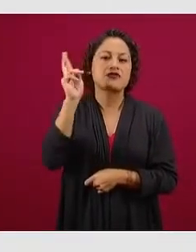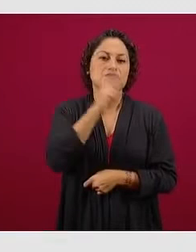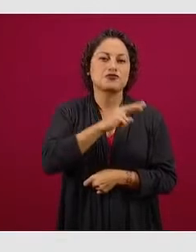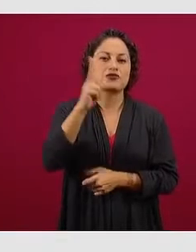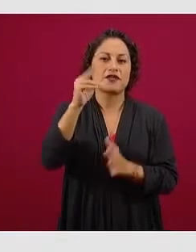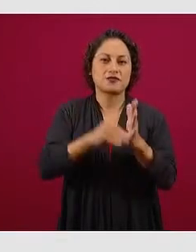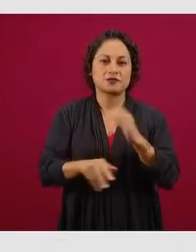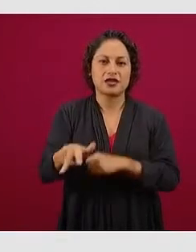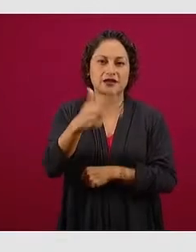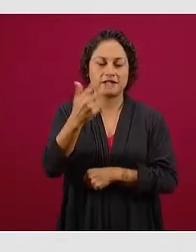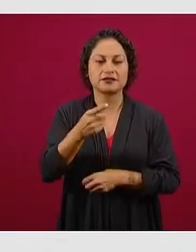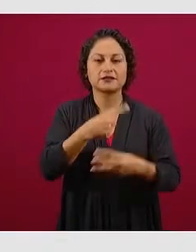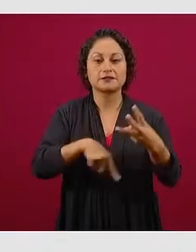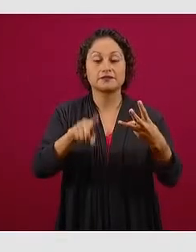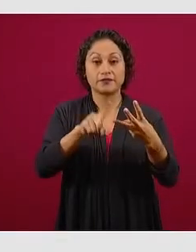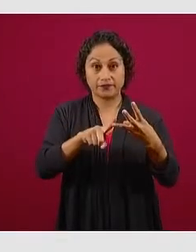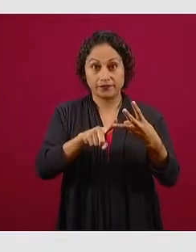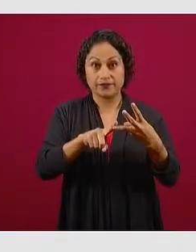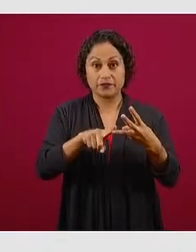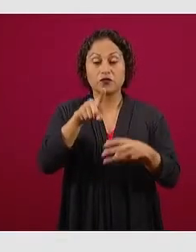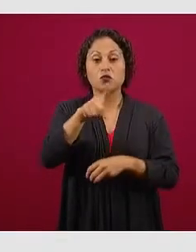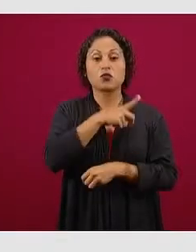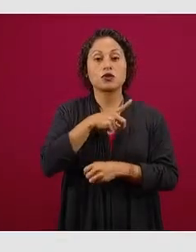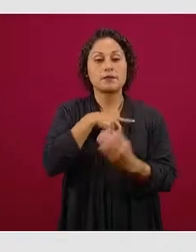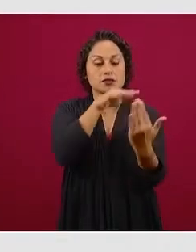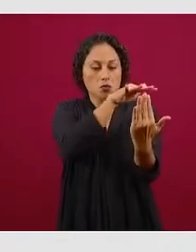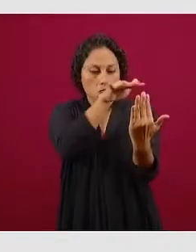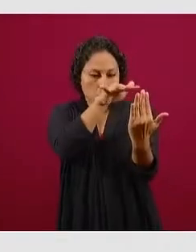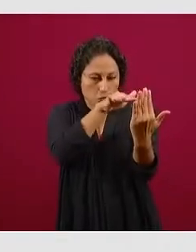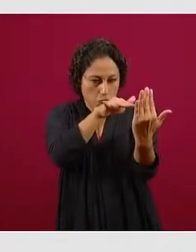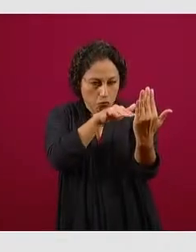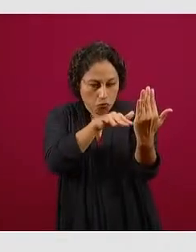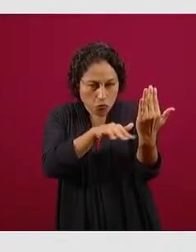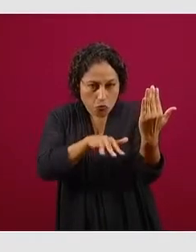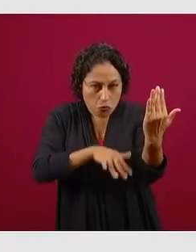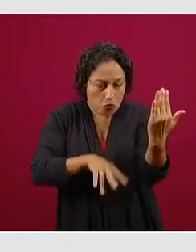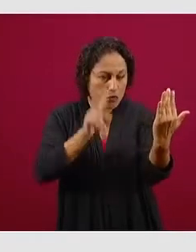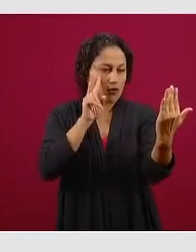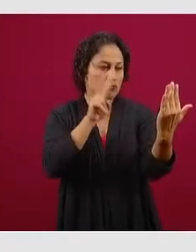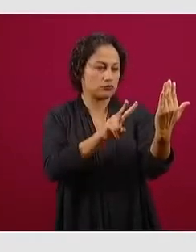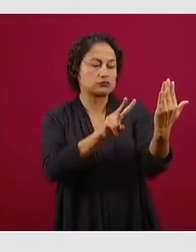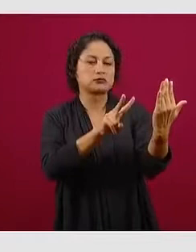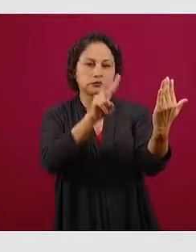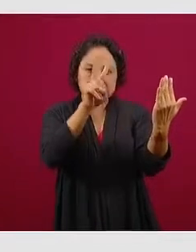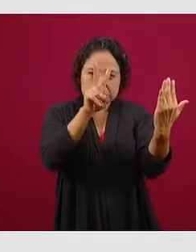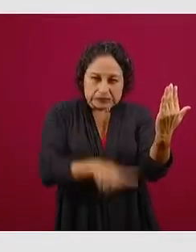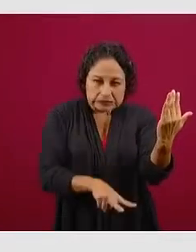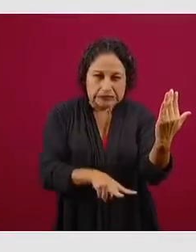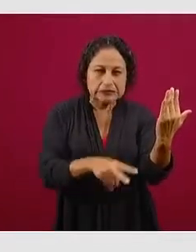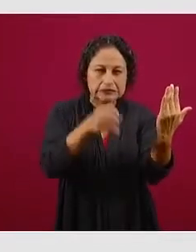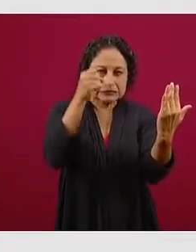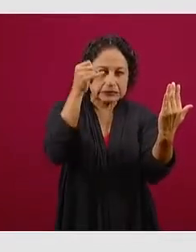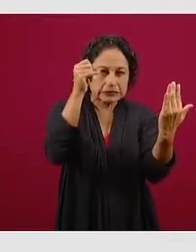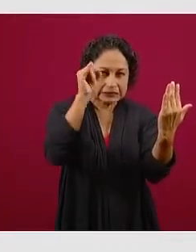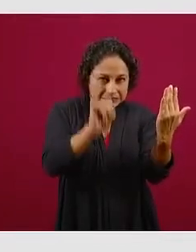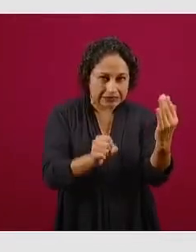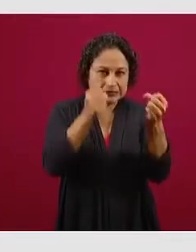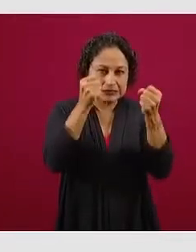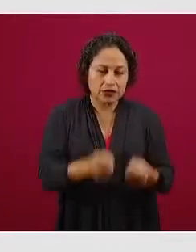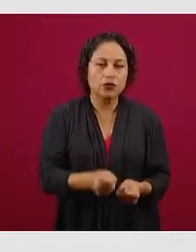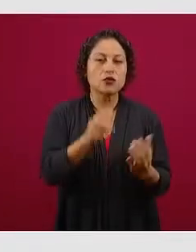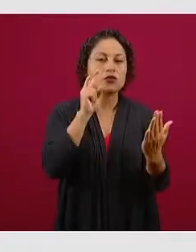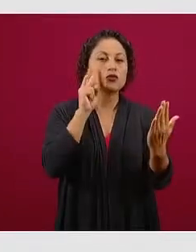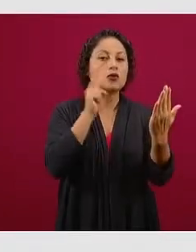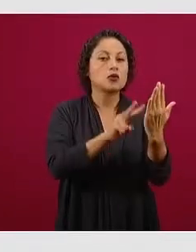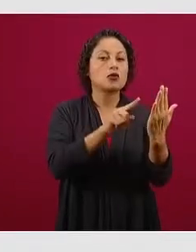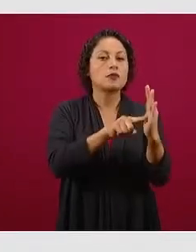3. Revisa el contenido de la noticia. Debe ser creíble, original y real. Confirma la autenticidad